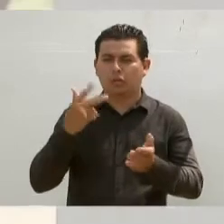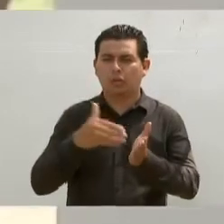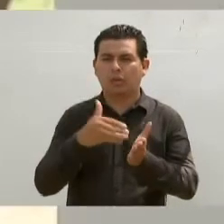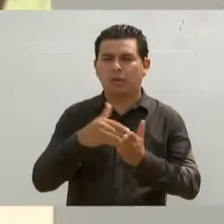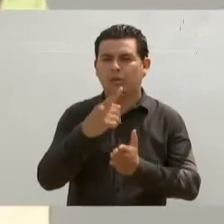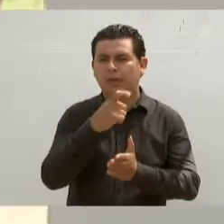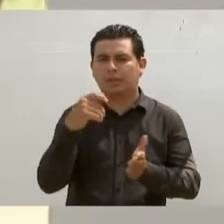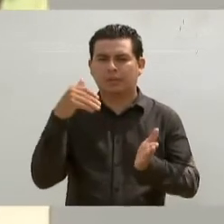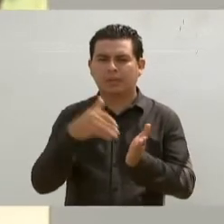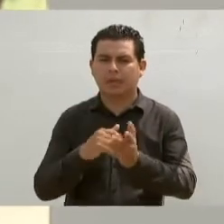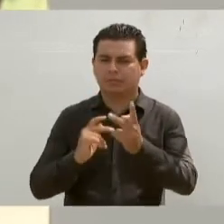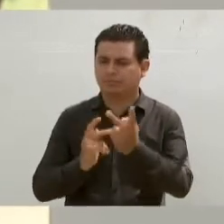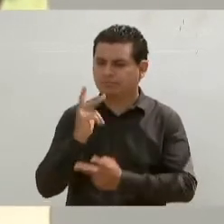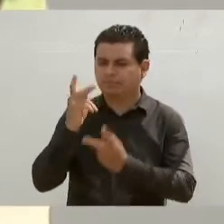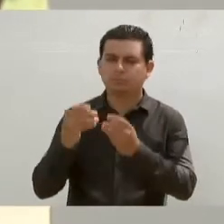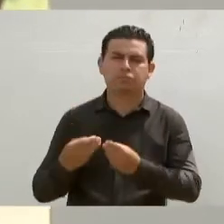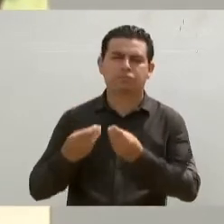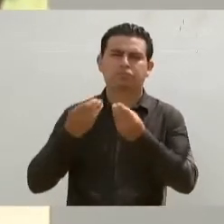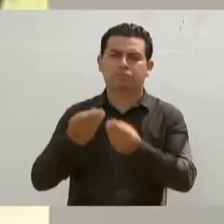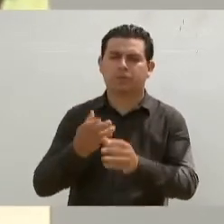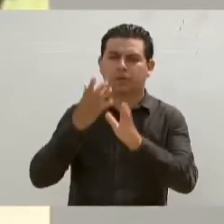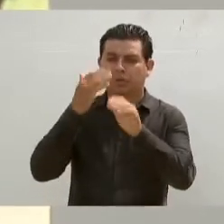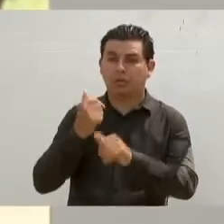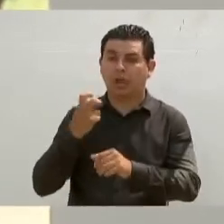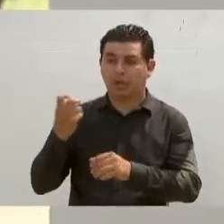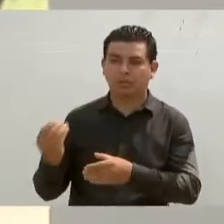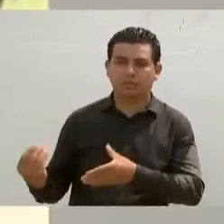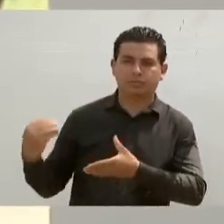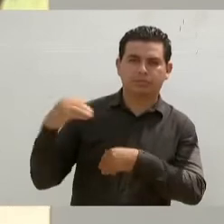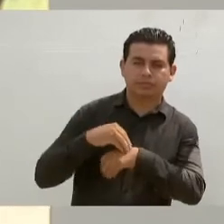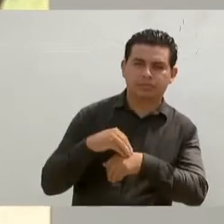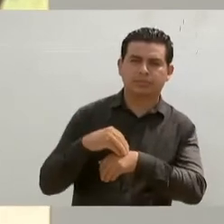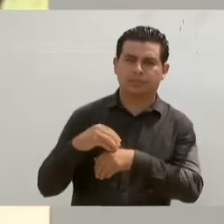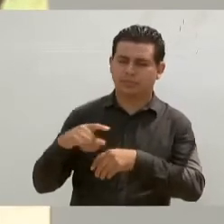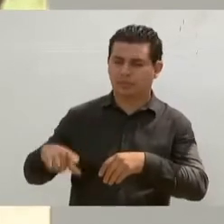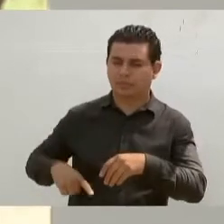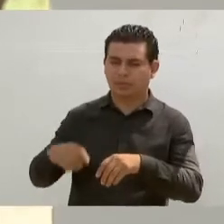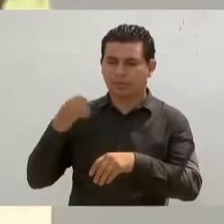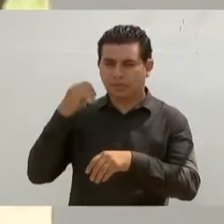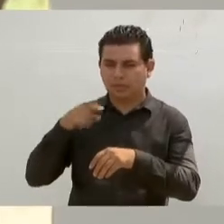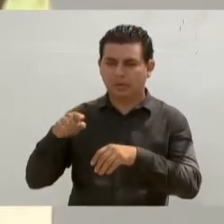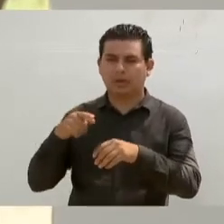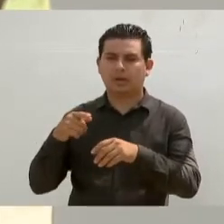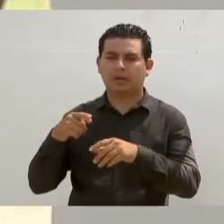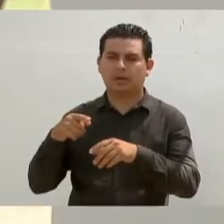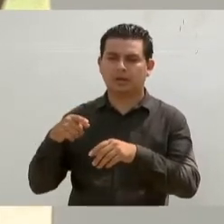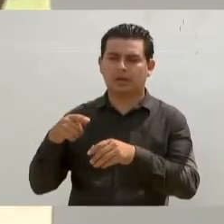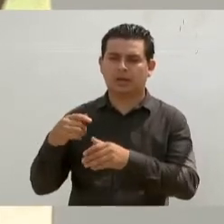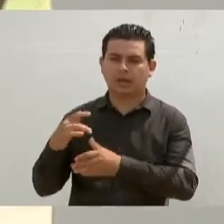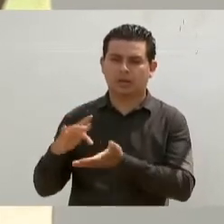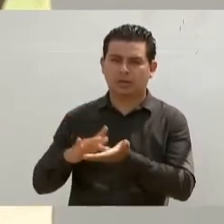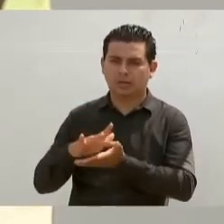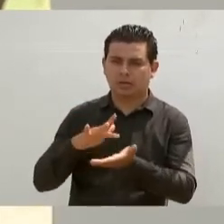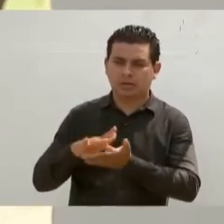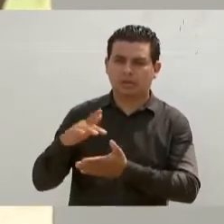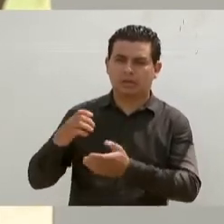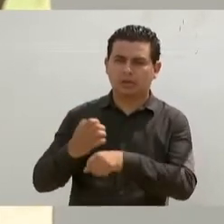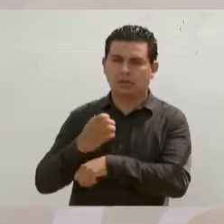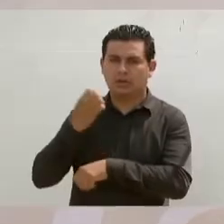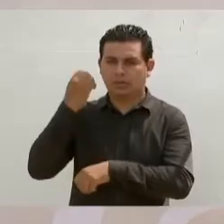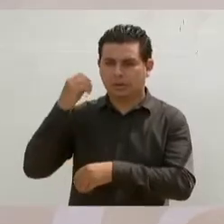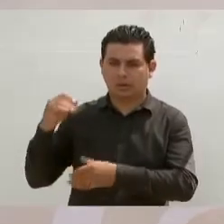8.100.000 plantas. Es una colaboración muy valiosa del gobierno del estado de Tabasco, de Oaxaca.